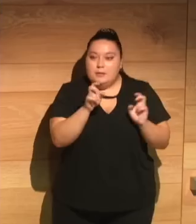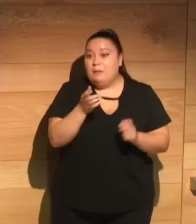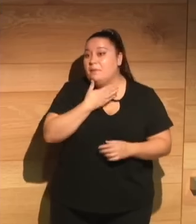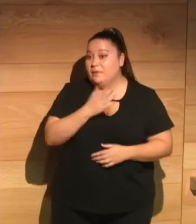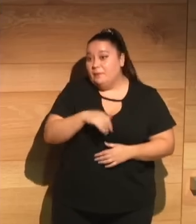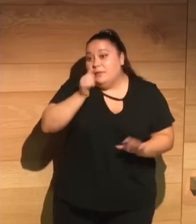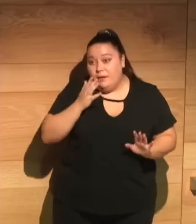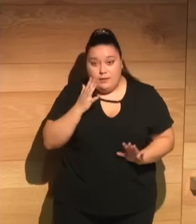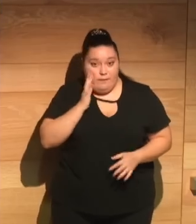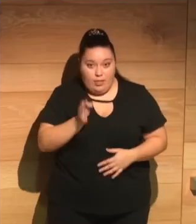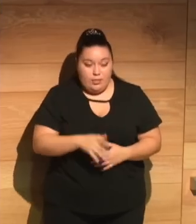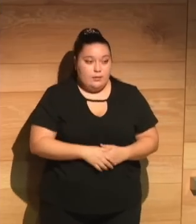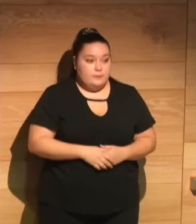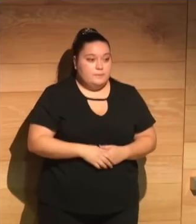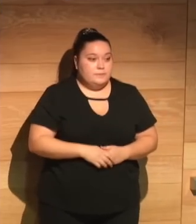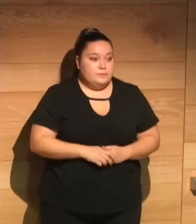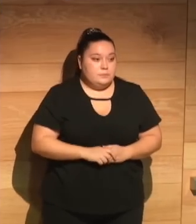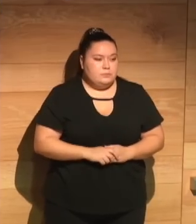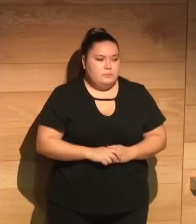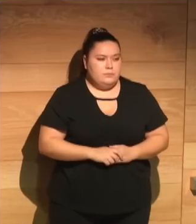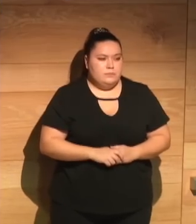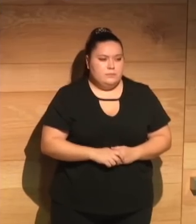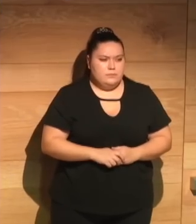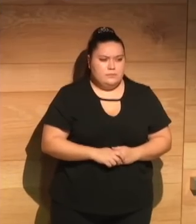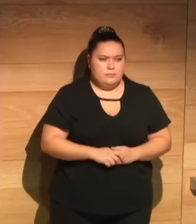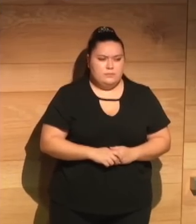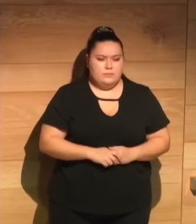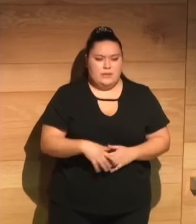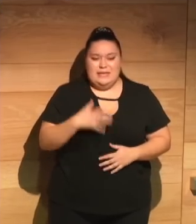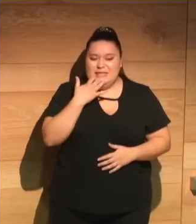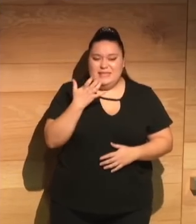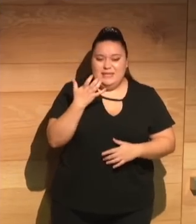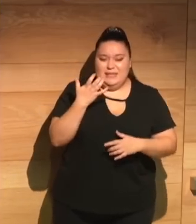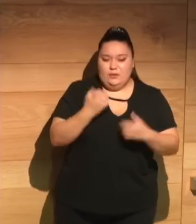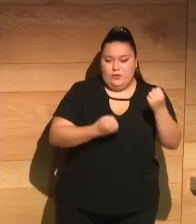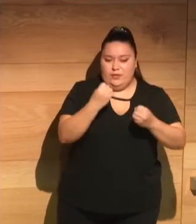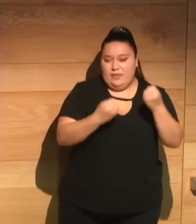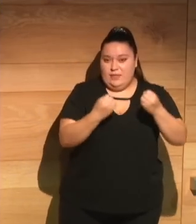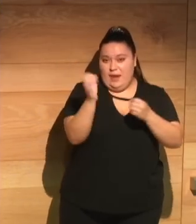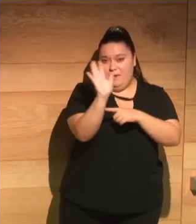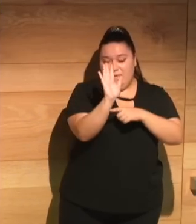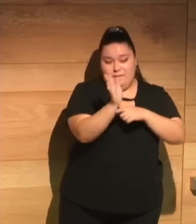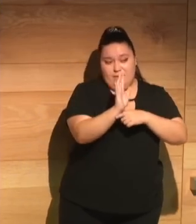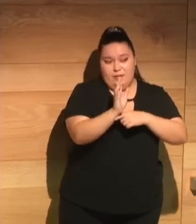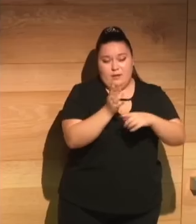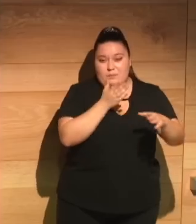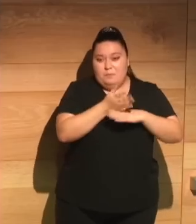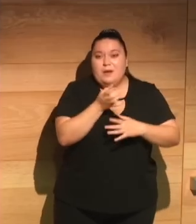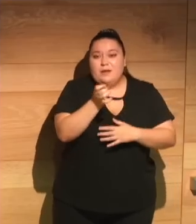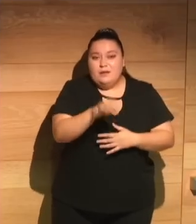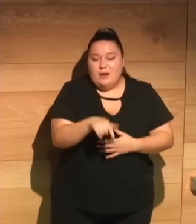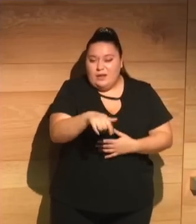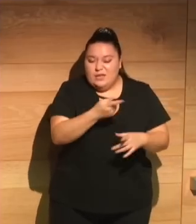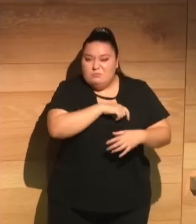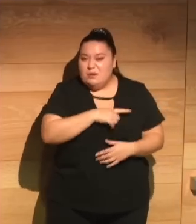como son. A mí también. Elegir si vas a un drive-in o a un cine normal. ¿A un drive-in? ¿Pero quién va a un drive-in en